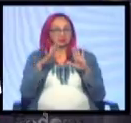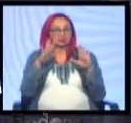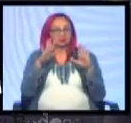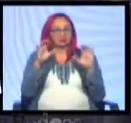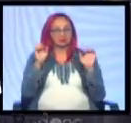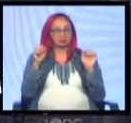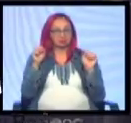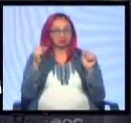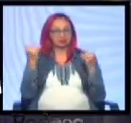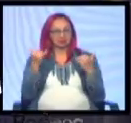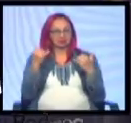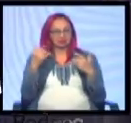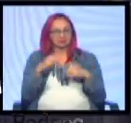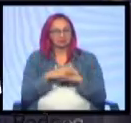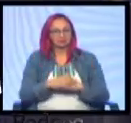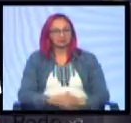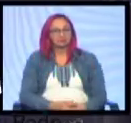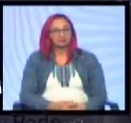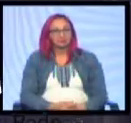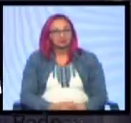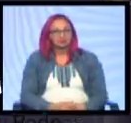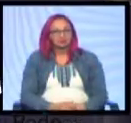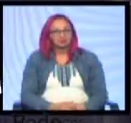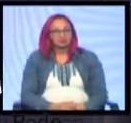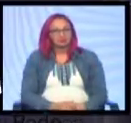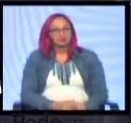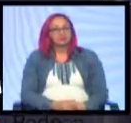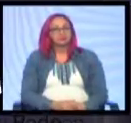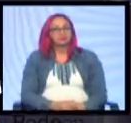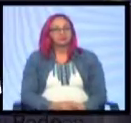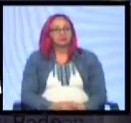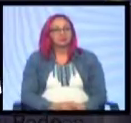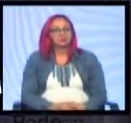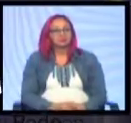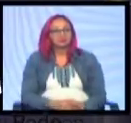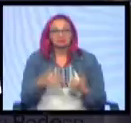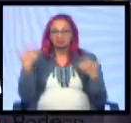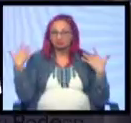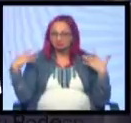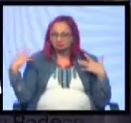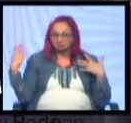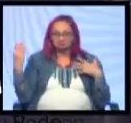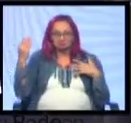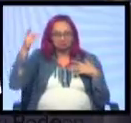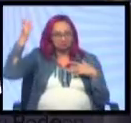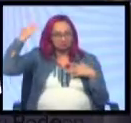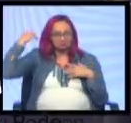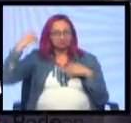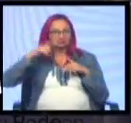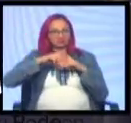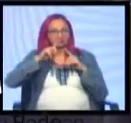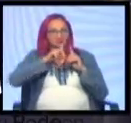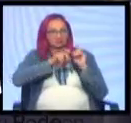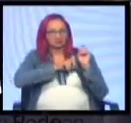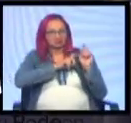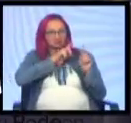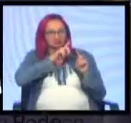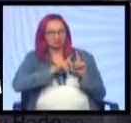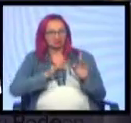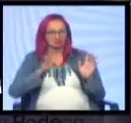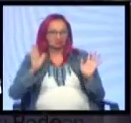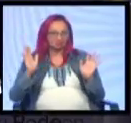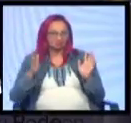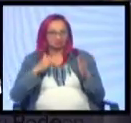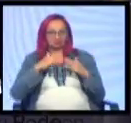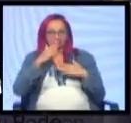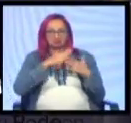transparente posible en este sentido. Aquí estamos y ya los muchachos inclusive aquí hacen una serie de preguntas que,